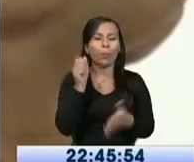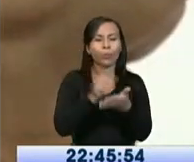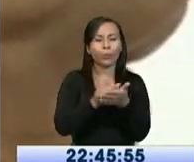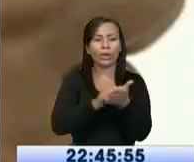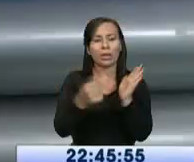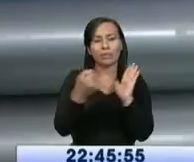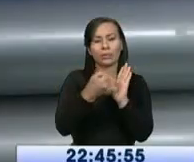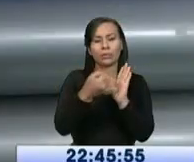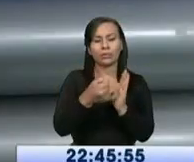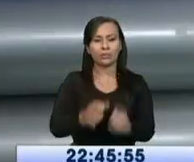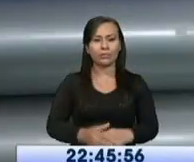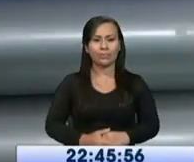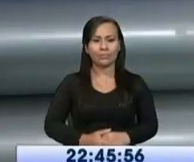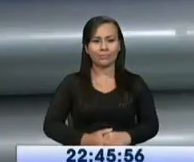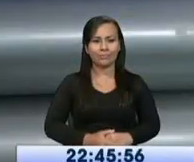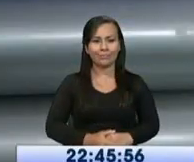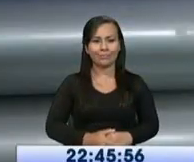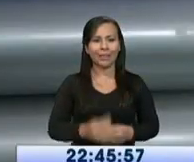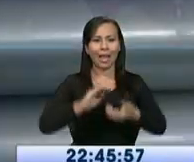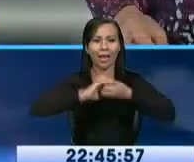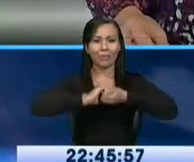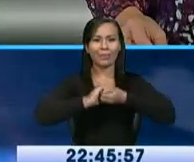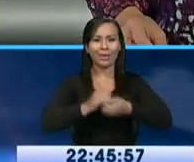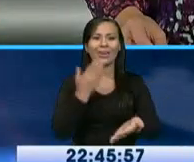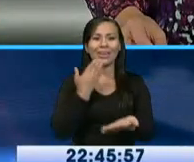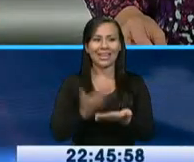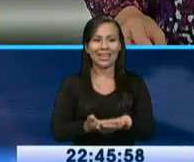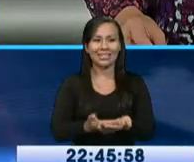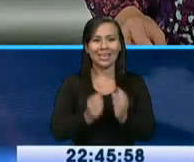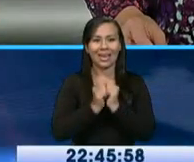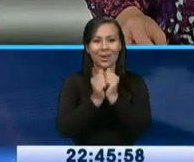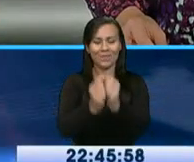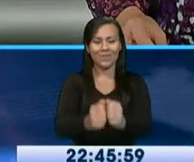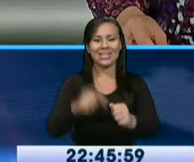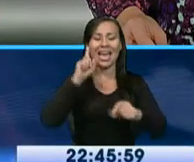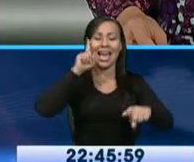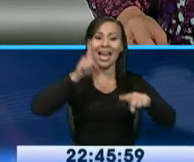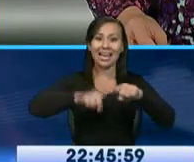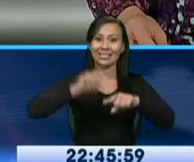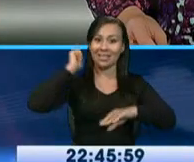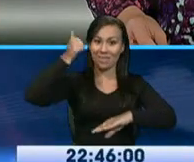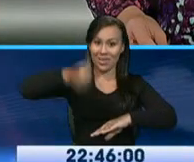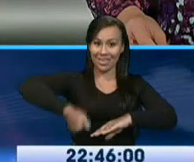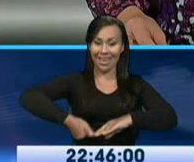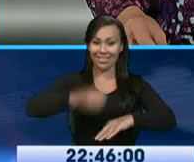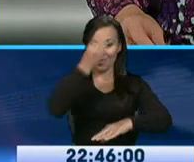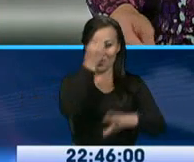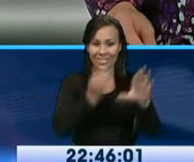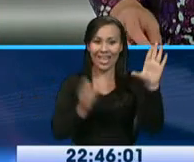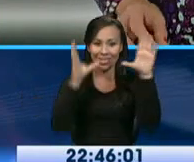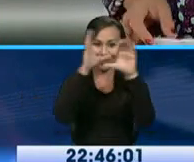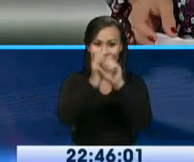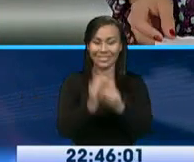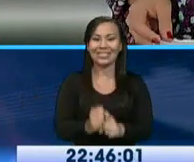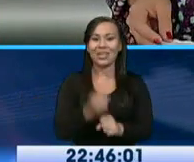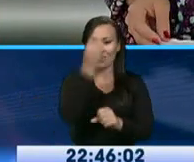Gallo. Amigos salientes, gracias por su amable sintonía. Será hasta el día de mañana. Buenas noches, Ana. Una